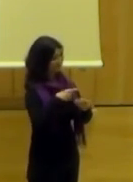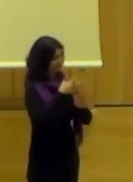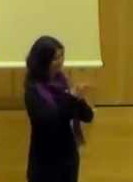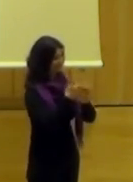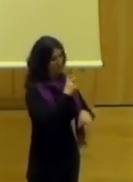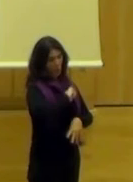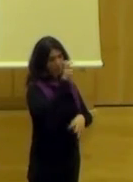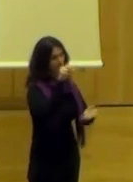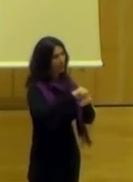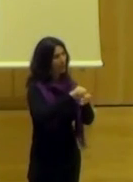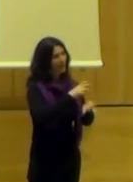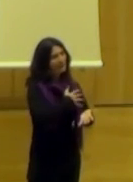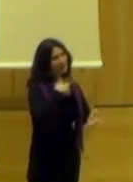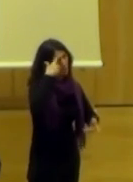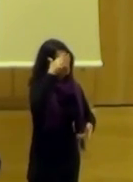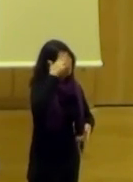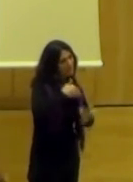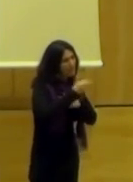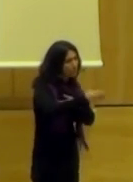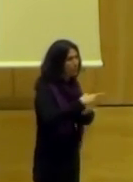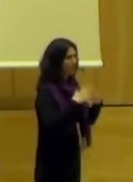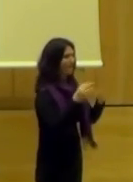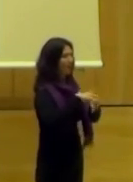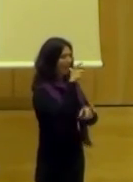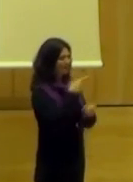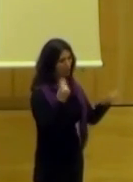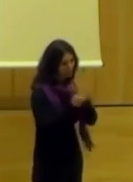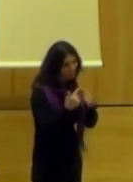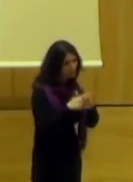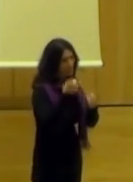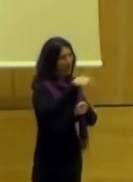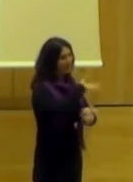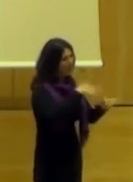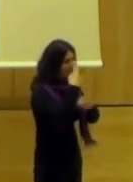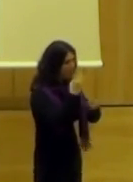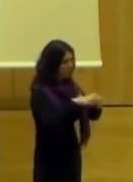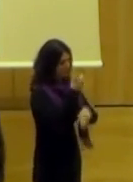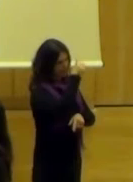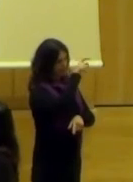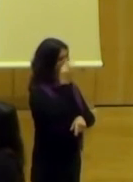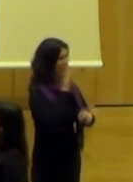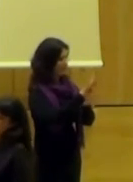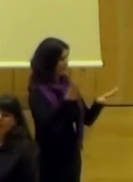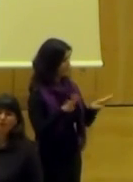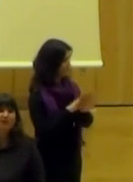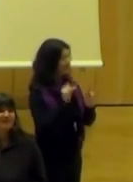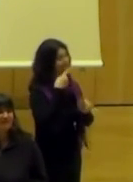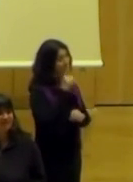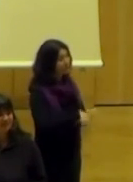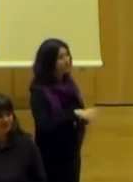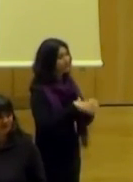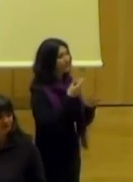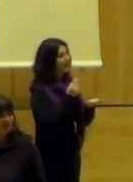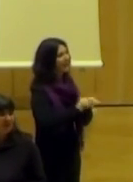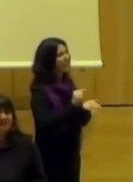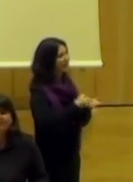sobre esa otra ciudad que queremos más para los peatones, más con los espacios públicos para los vecinos y vecinas, pero también, por ejemplo,